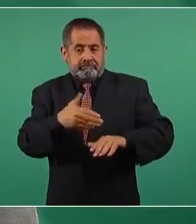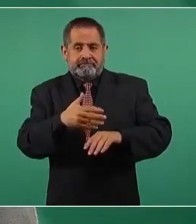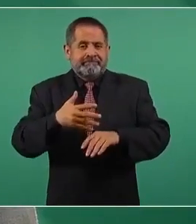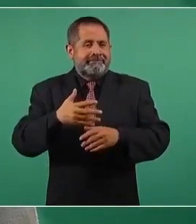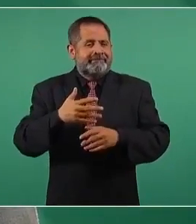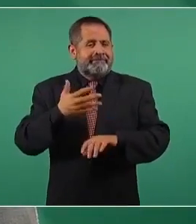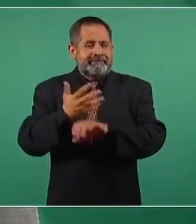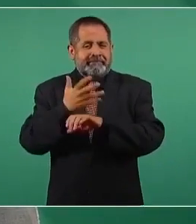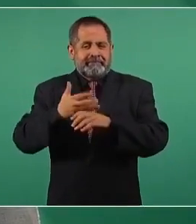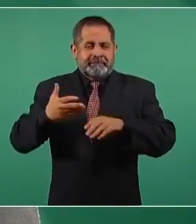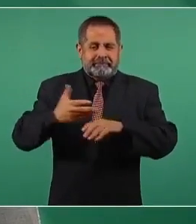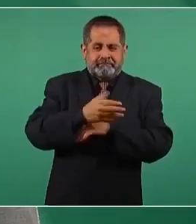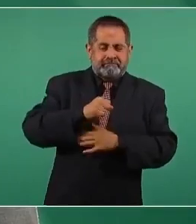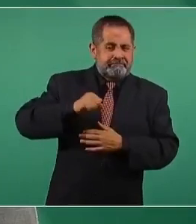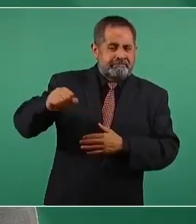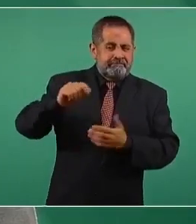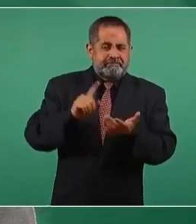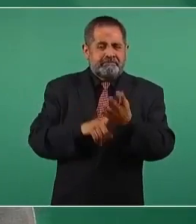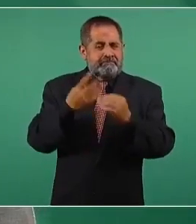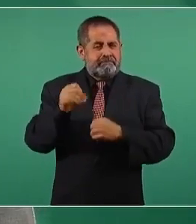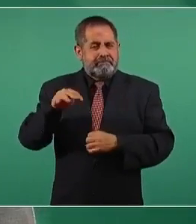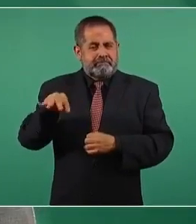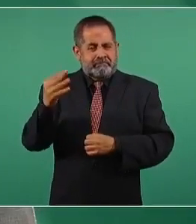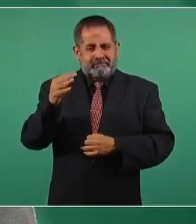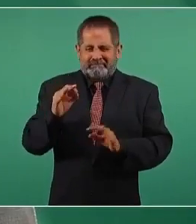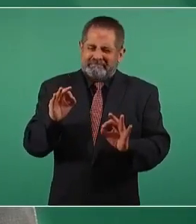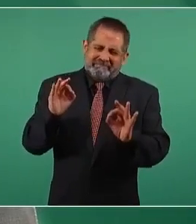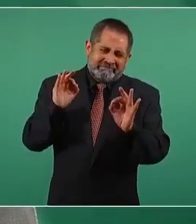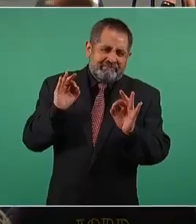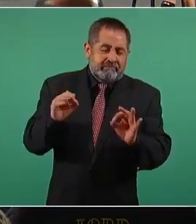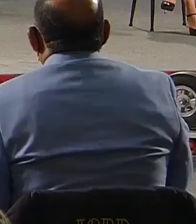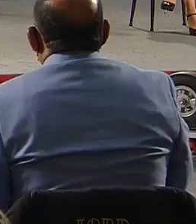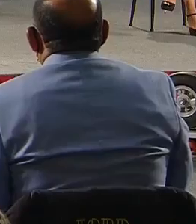estadounidense en 1914.